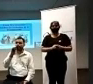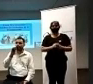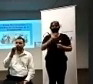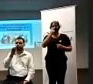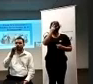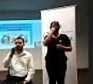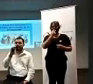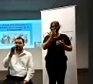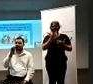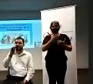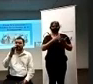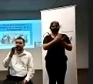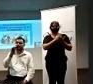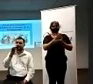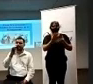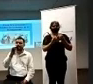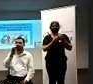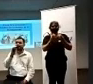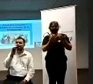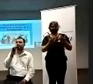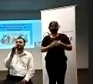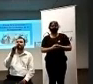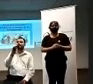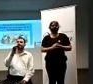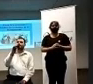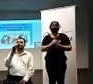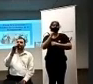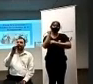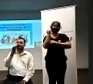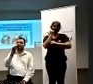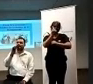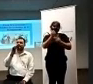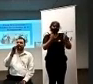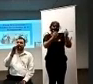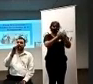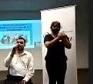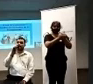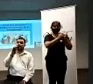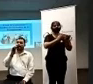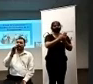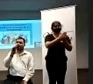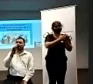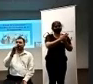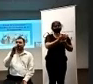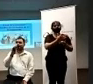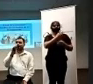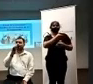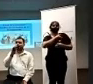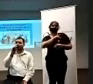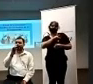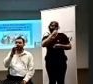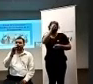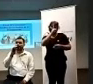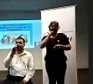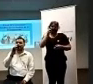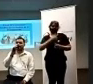ejemplo, que sí o sí necesita realmente de asistencia en un país inaccesible. La Unión Mundial de Ciegos hizo una